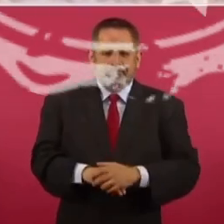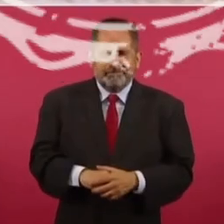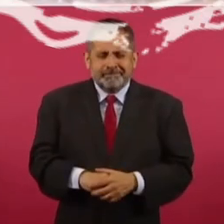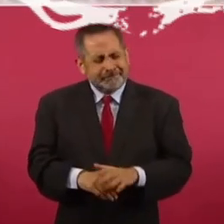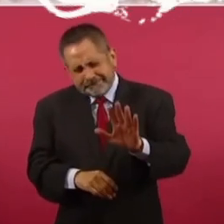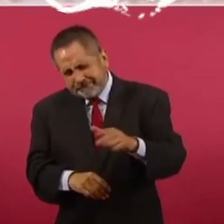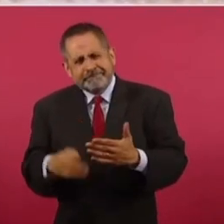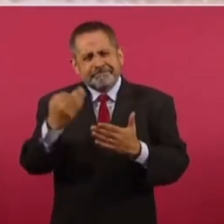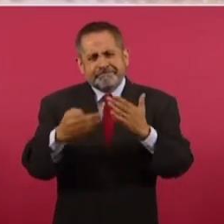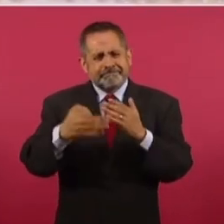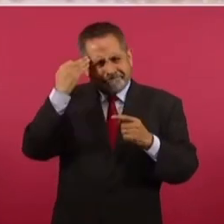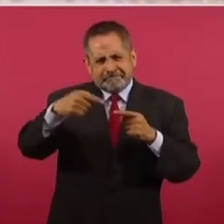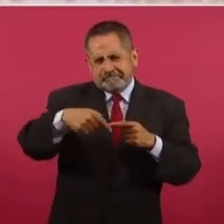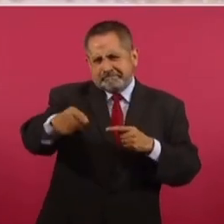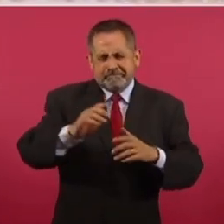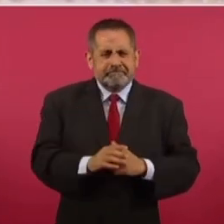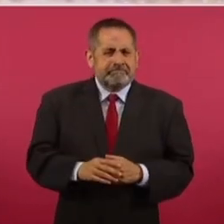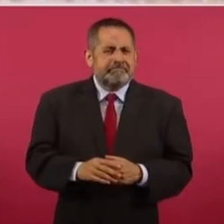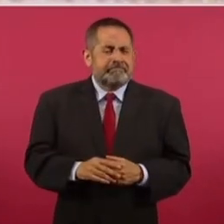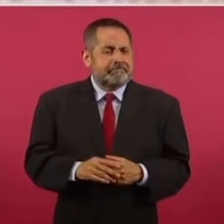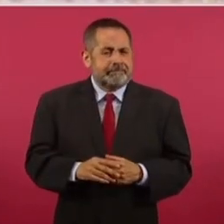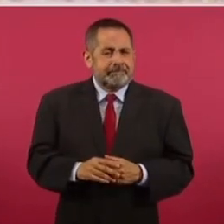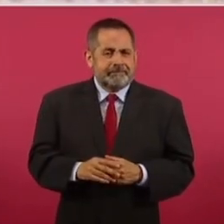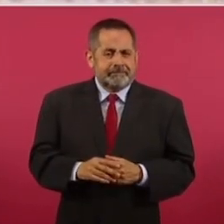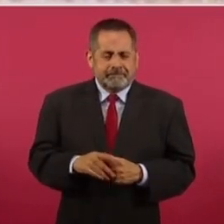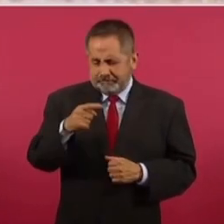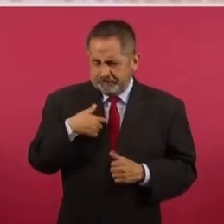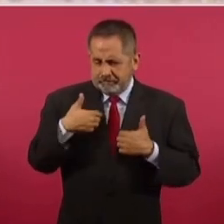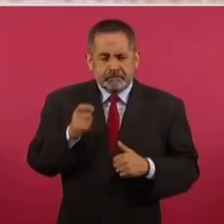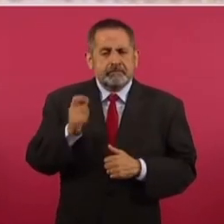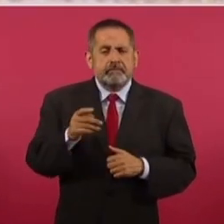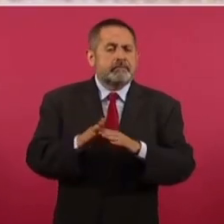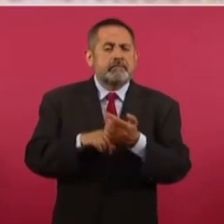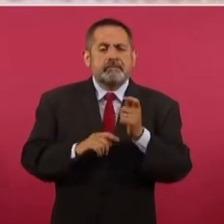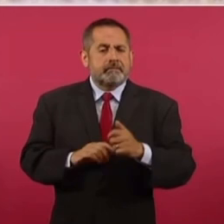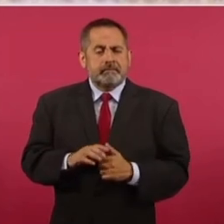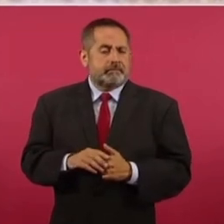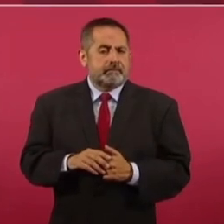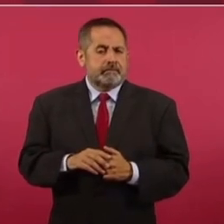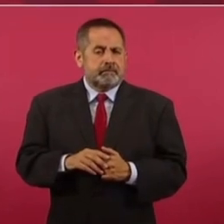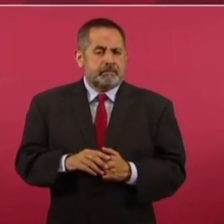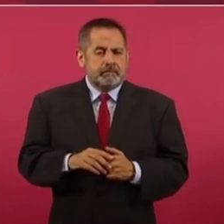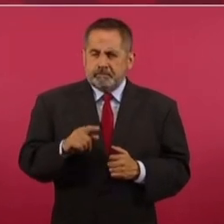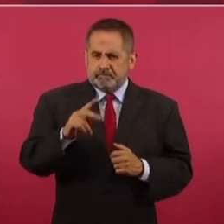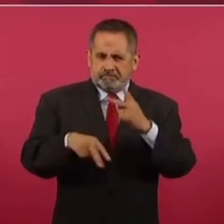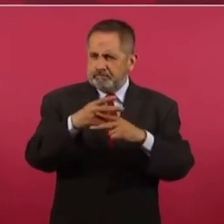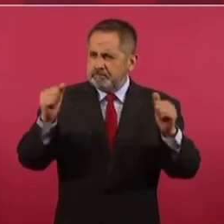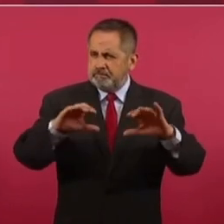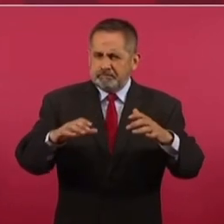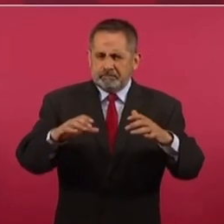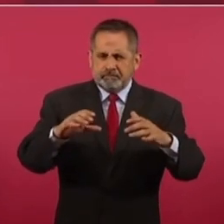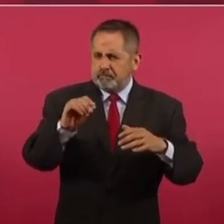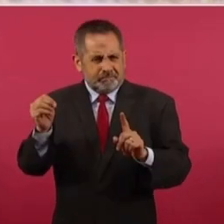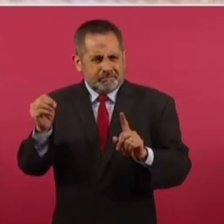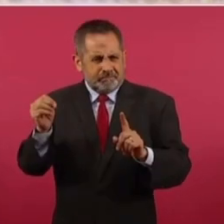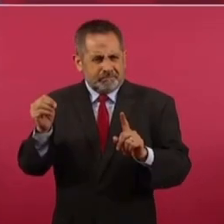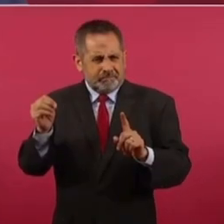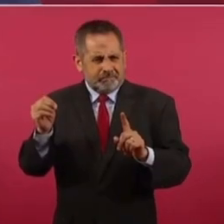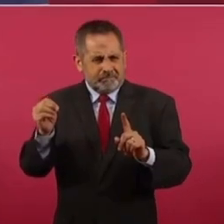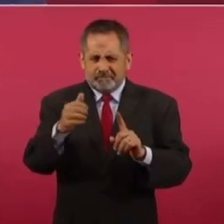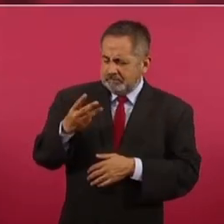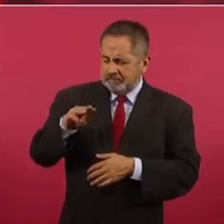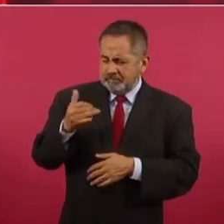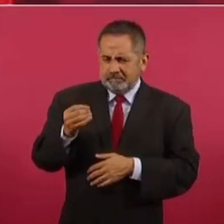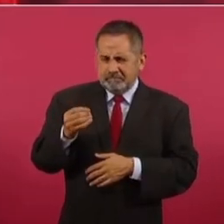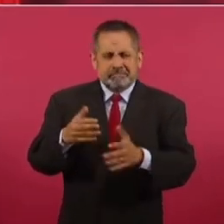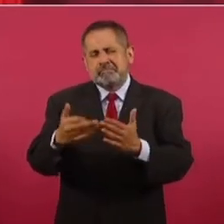Todavía falta tiempo. Tengo entendido que va a llevarse a cabo la cumbre del día del 6 al